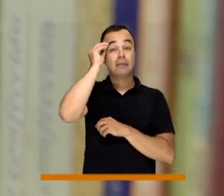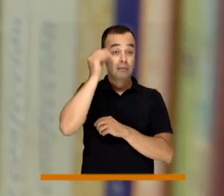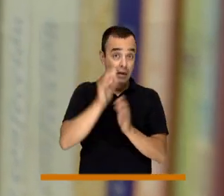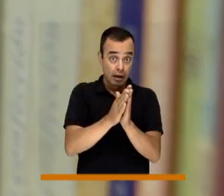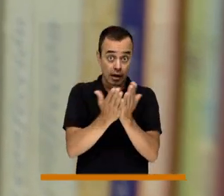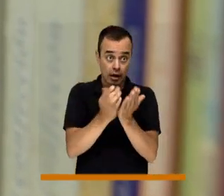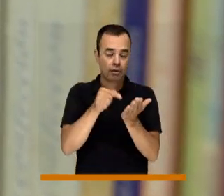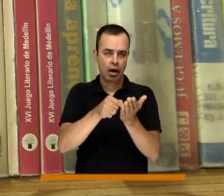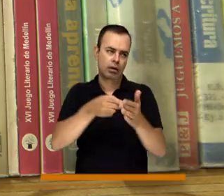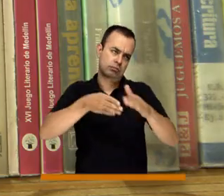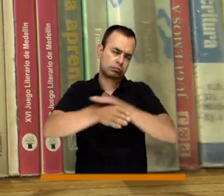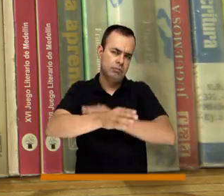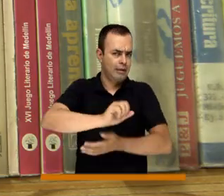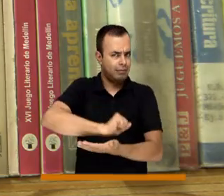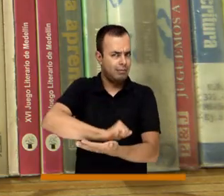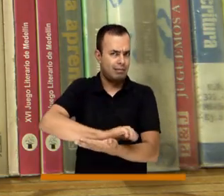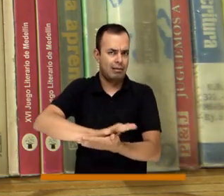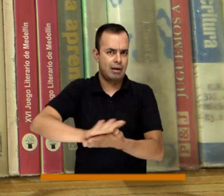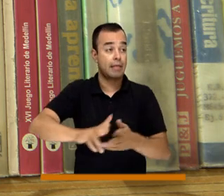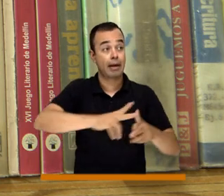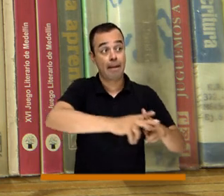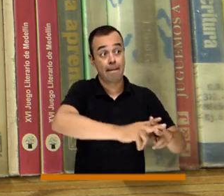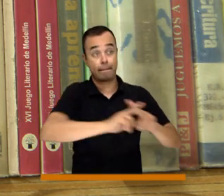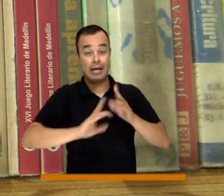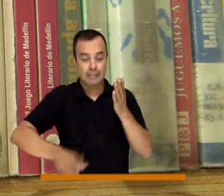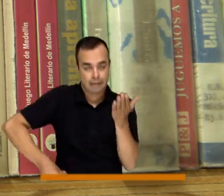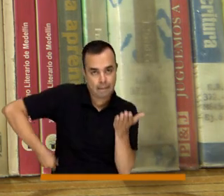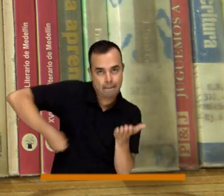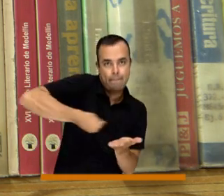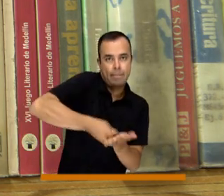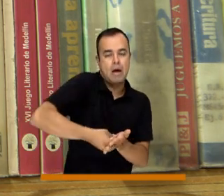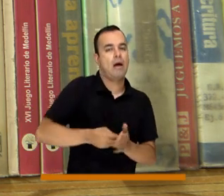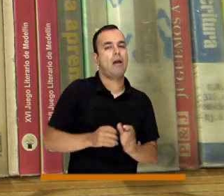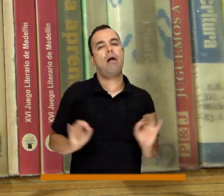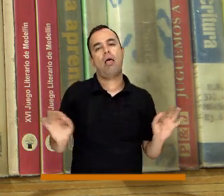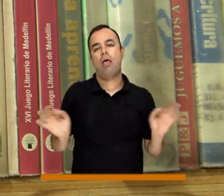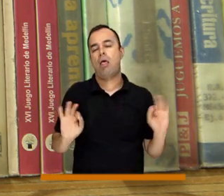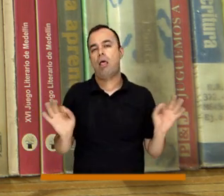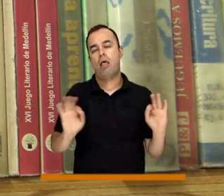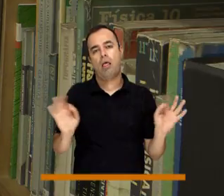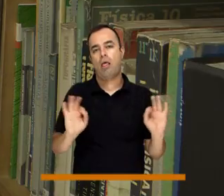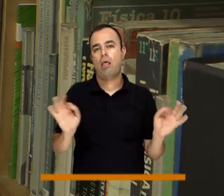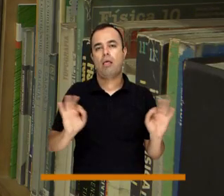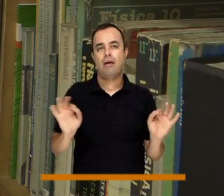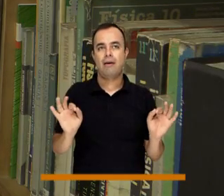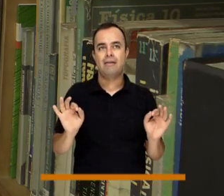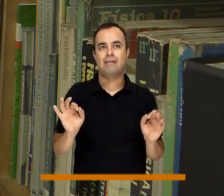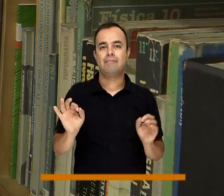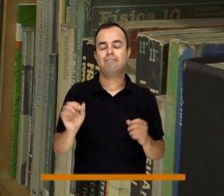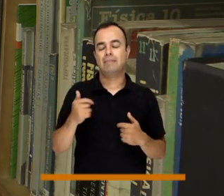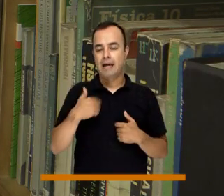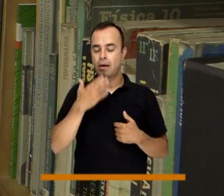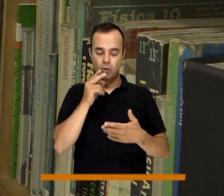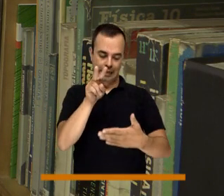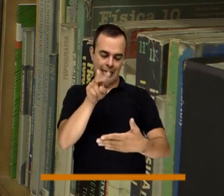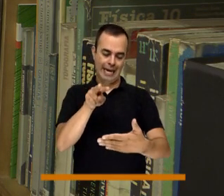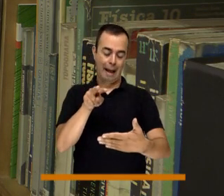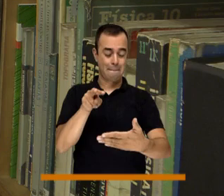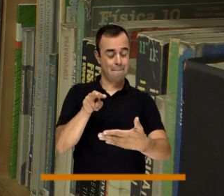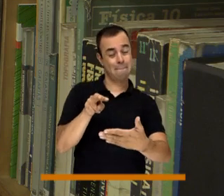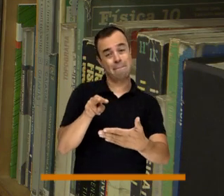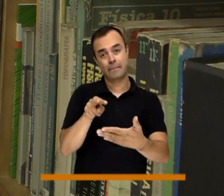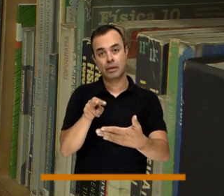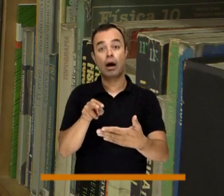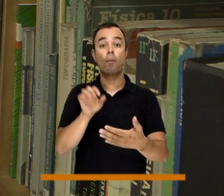pues, son gratuitos, vas a una biblioteca, te los prestan, no necesitas absolutamente nada, pero bueno, a mí me cuesta un poquito leer.